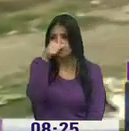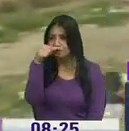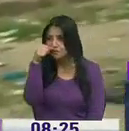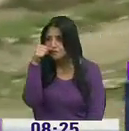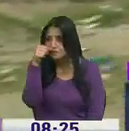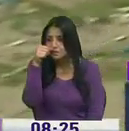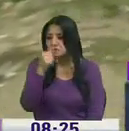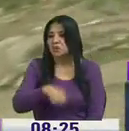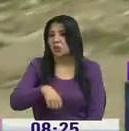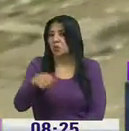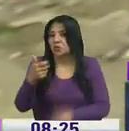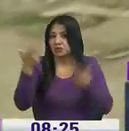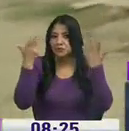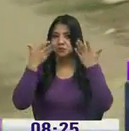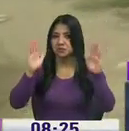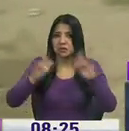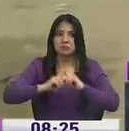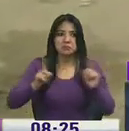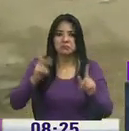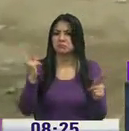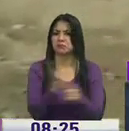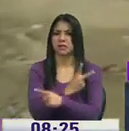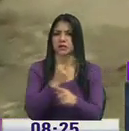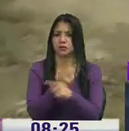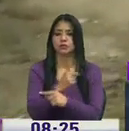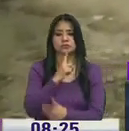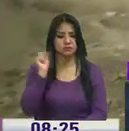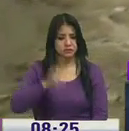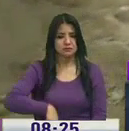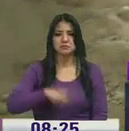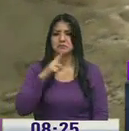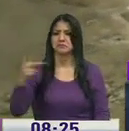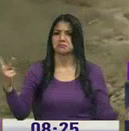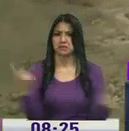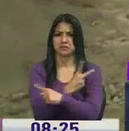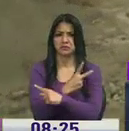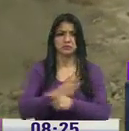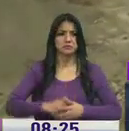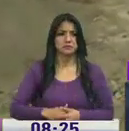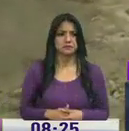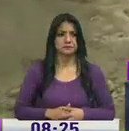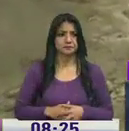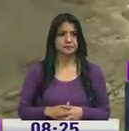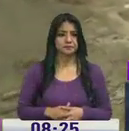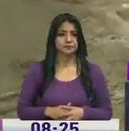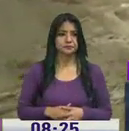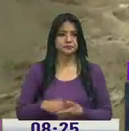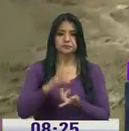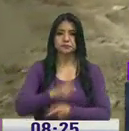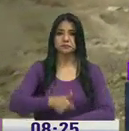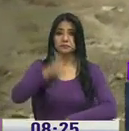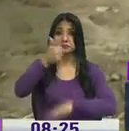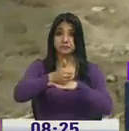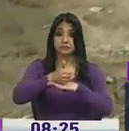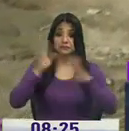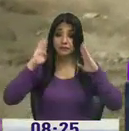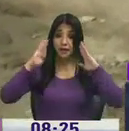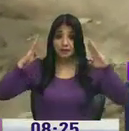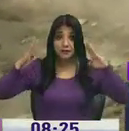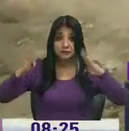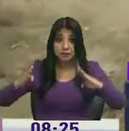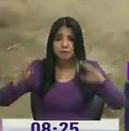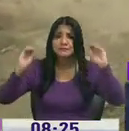otras fechorías. Entonces es, para nosotros es peligroso y lamentablemente las autoridades no hacen nada por este